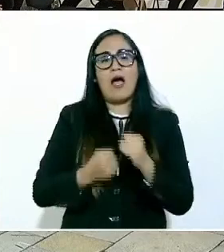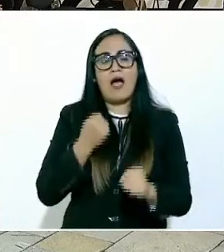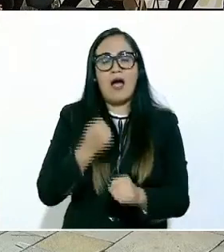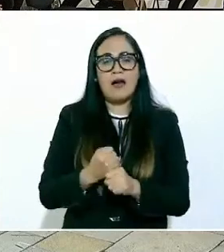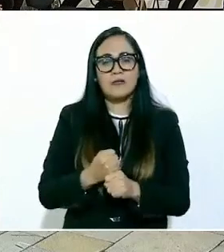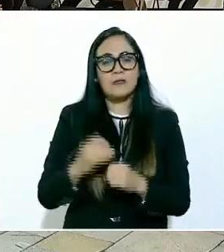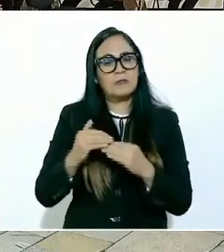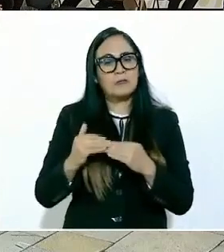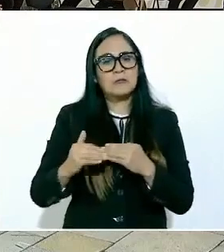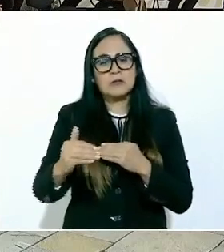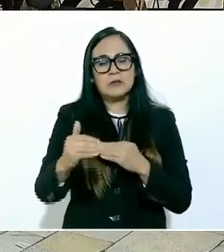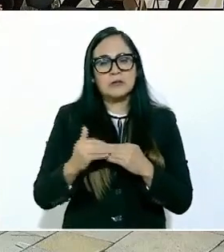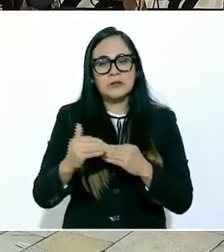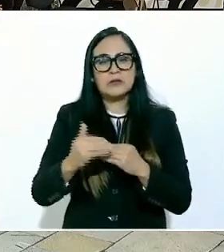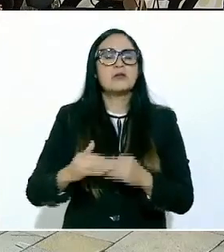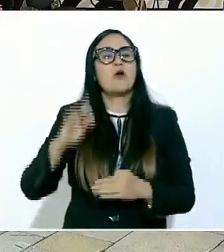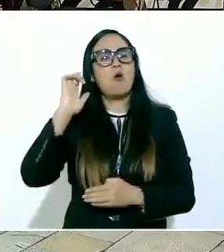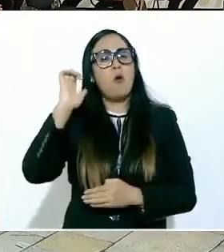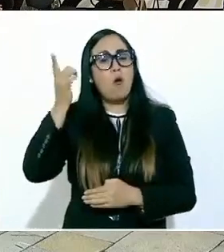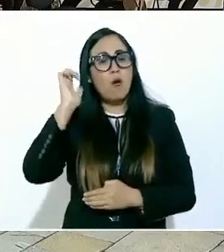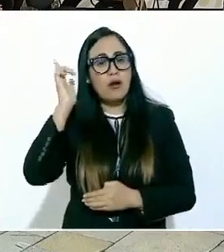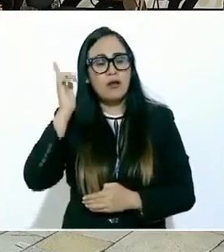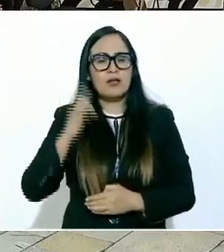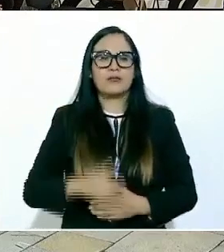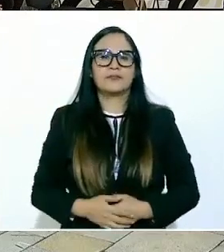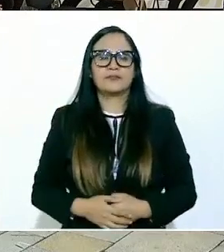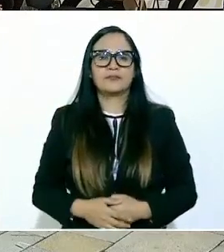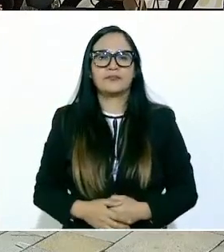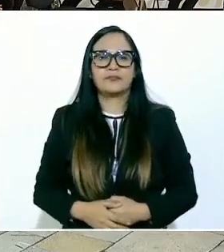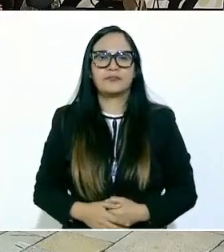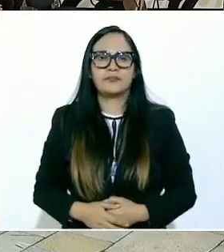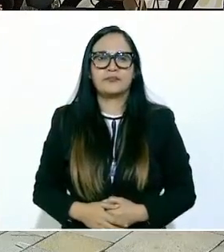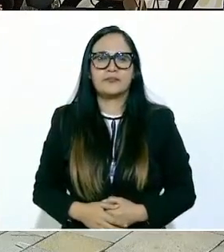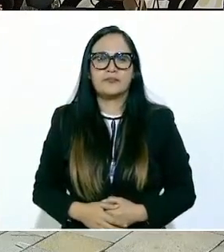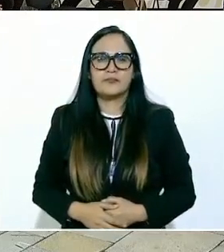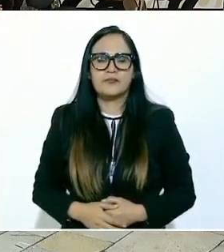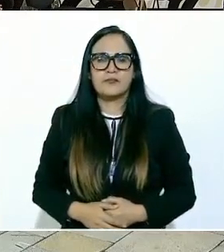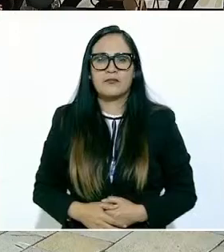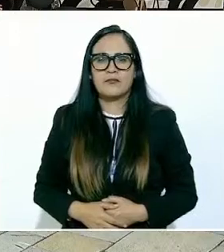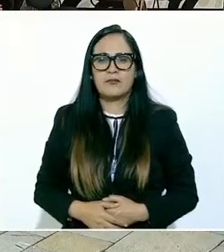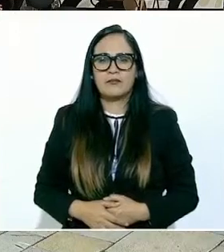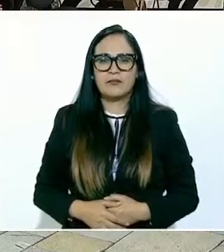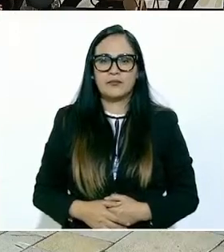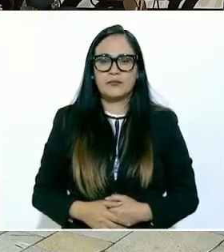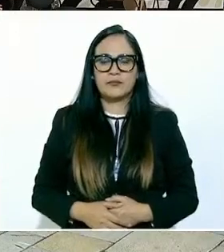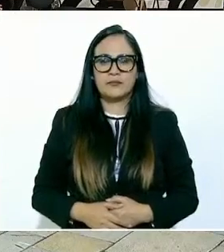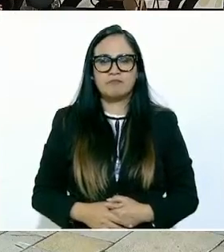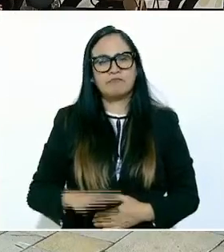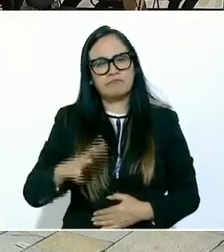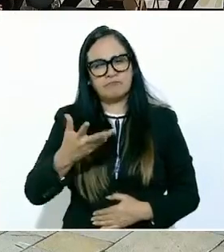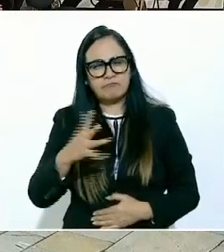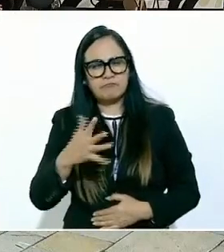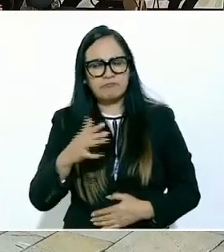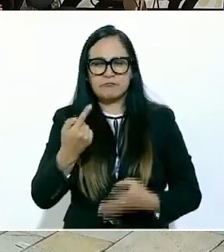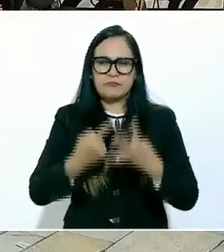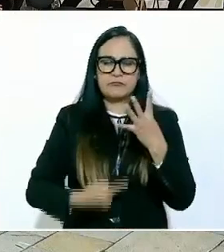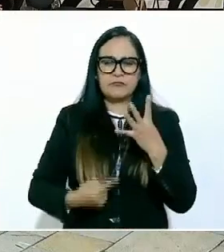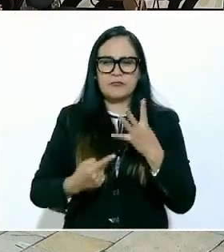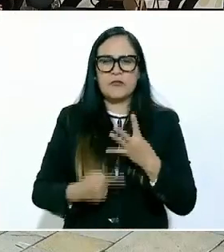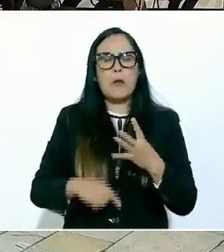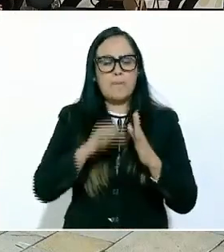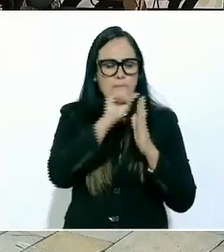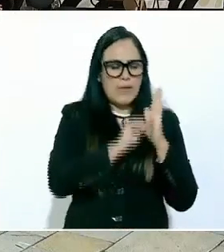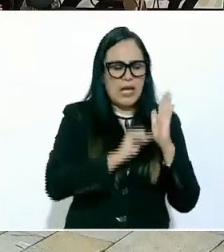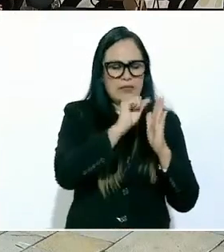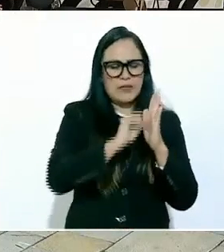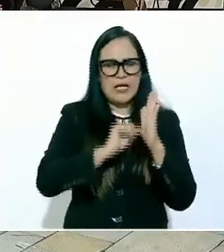estamos proyectando, de acuerdo a los resultados de los primeros